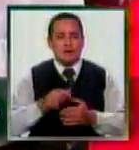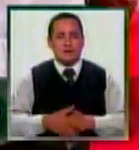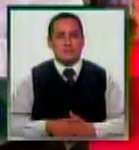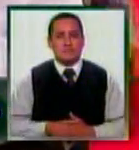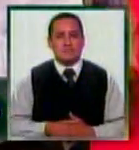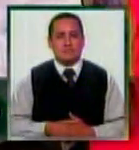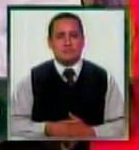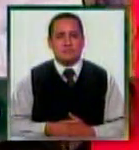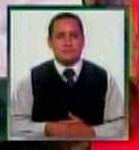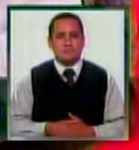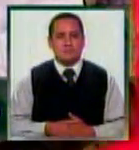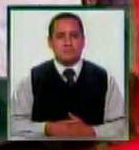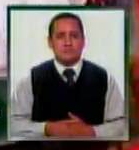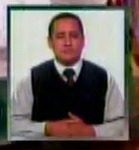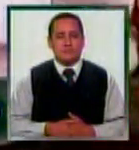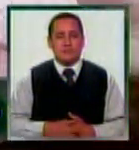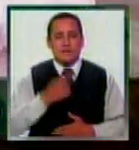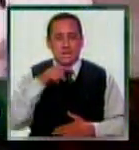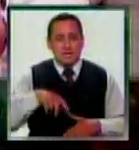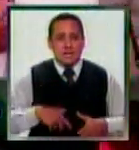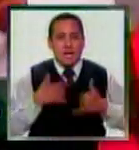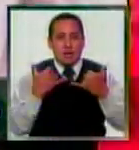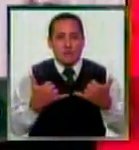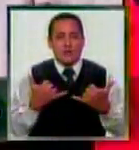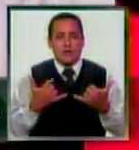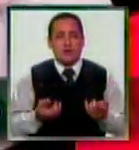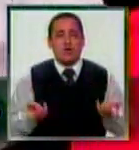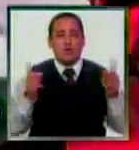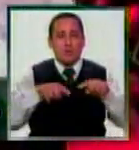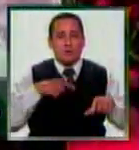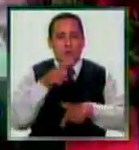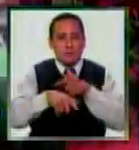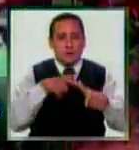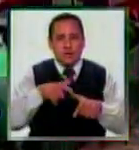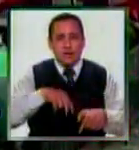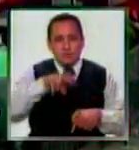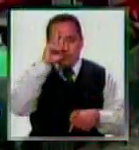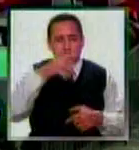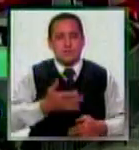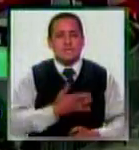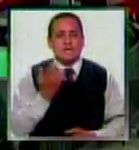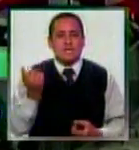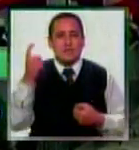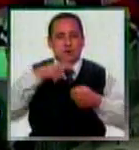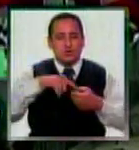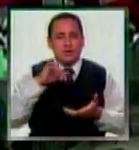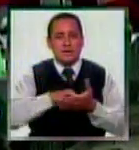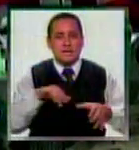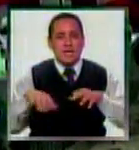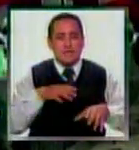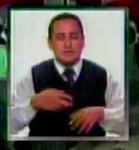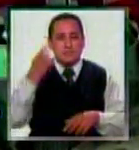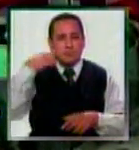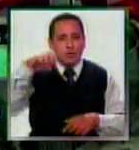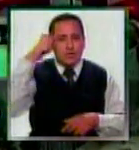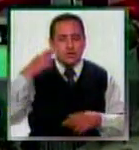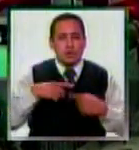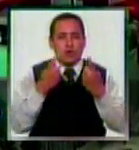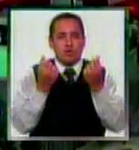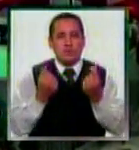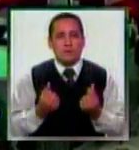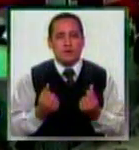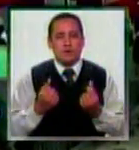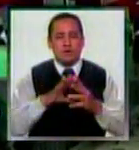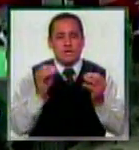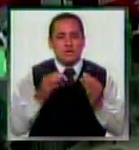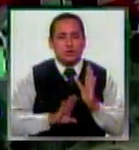Metropolitana. Y es ahora cuando el pueblo se siente incluido en el quehacer político, económico